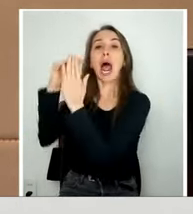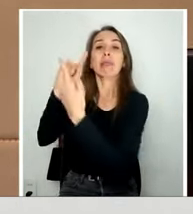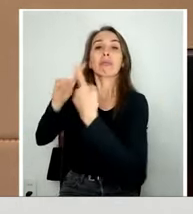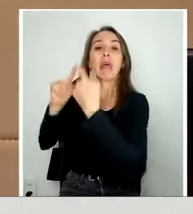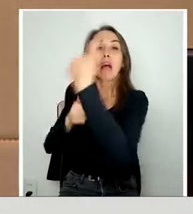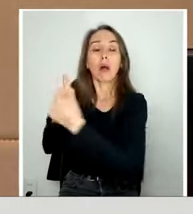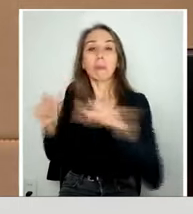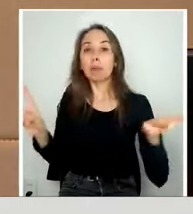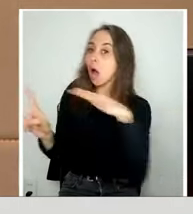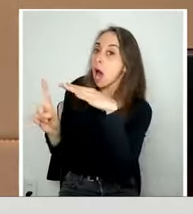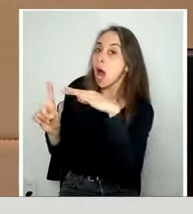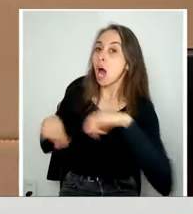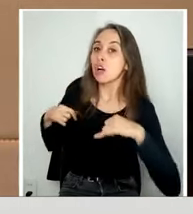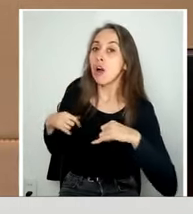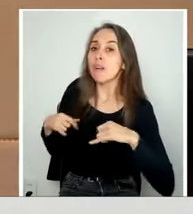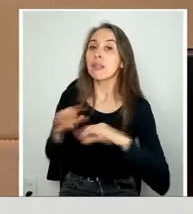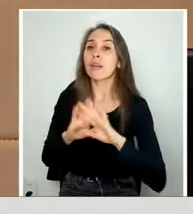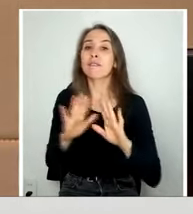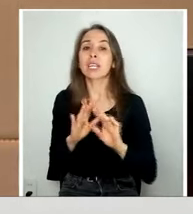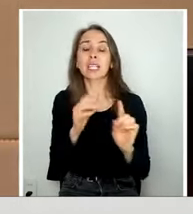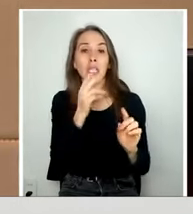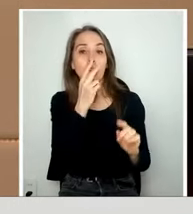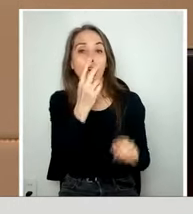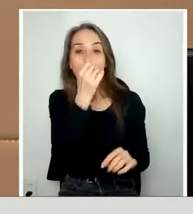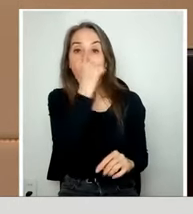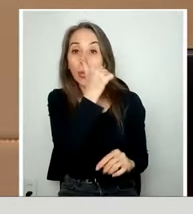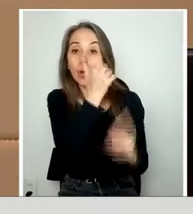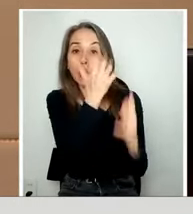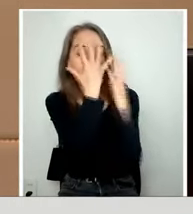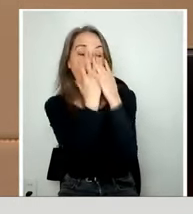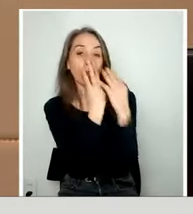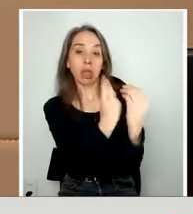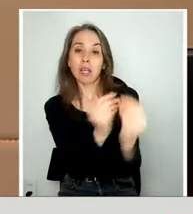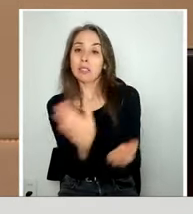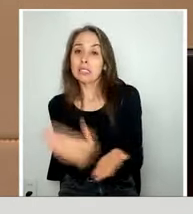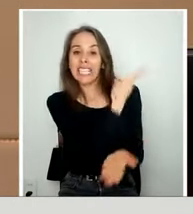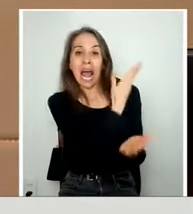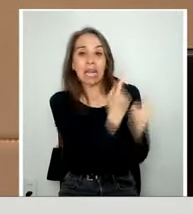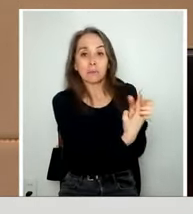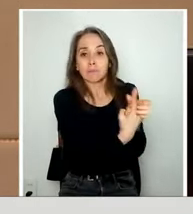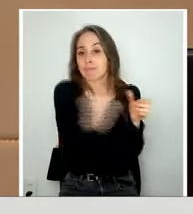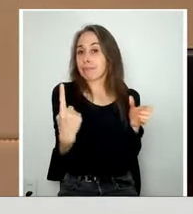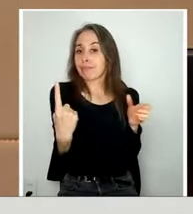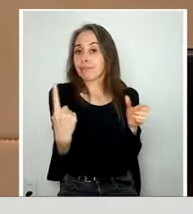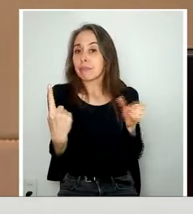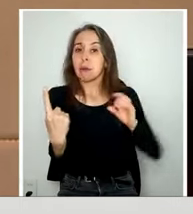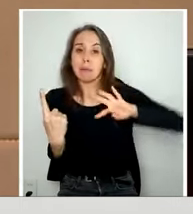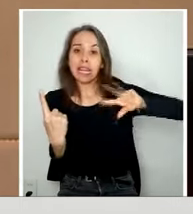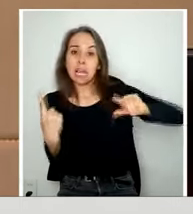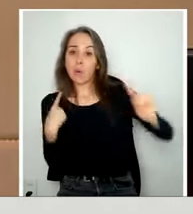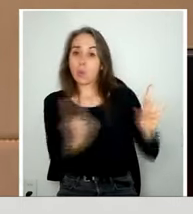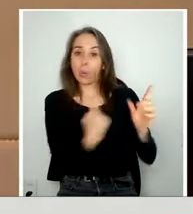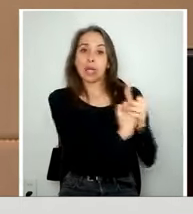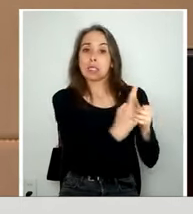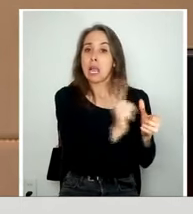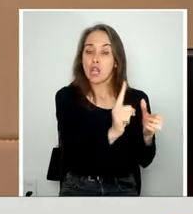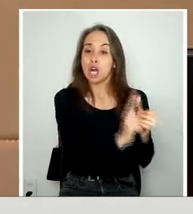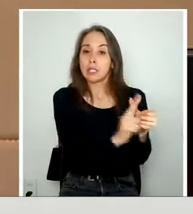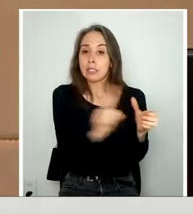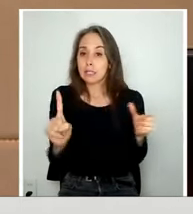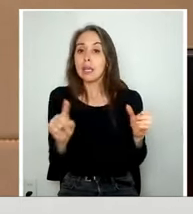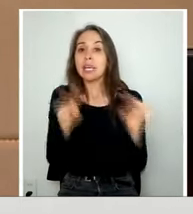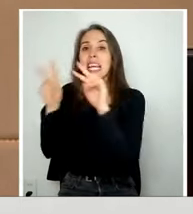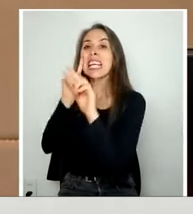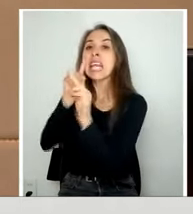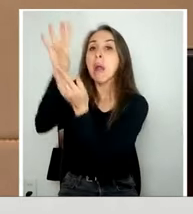sea salir de los flagelos de la droga salir de los flaqueros de la delincuencia es súper importante encontrar referentes y los deportistas de alto